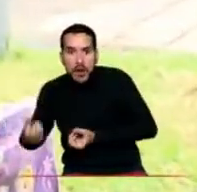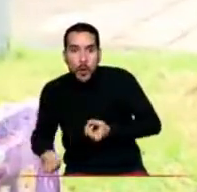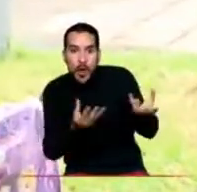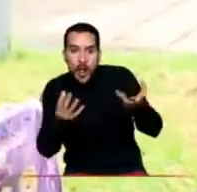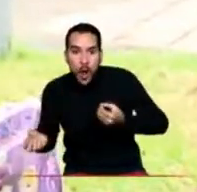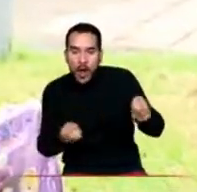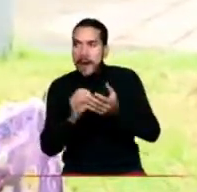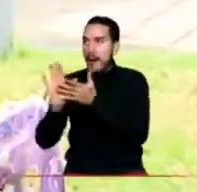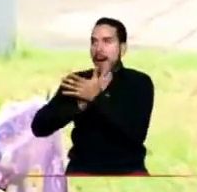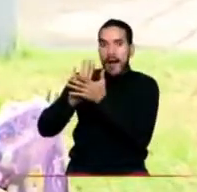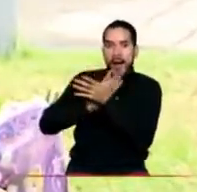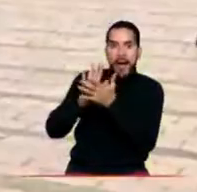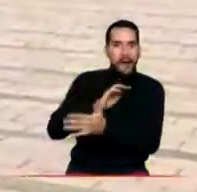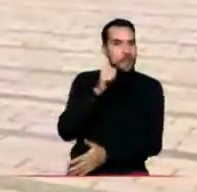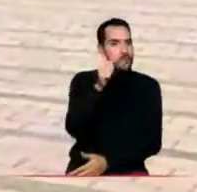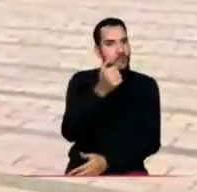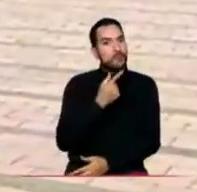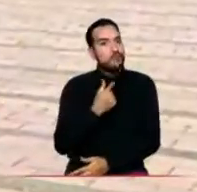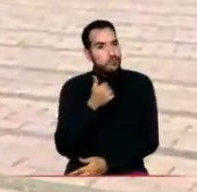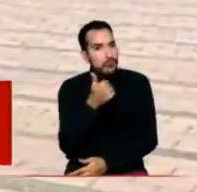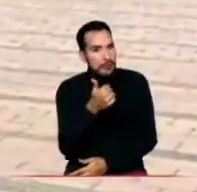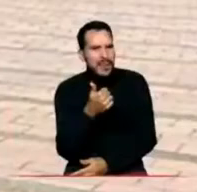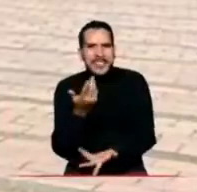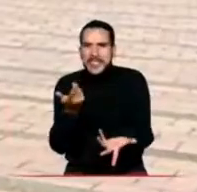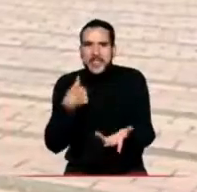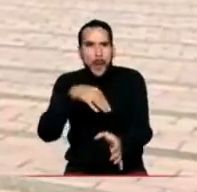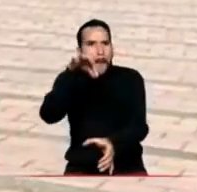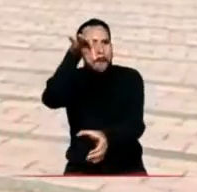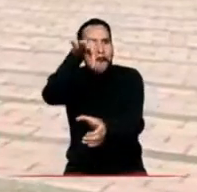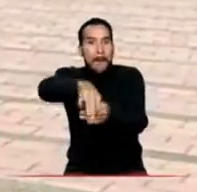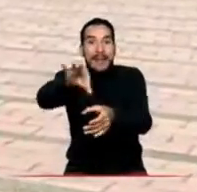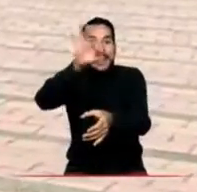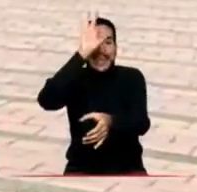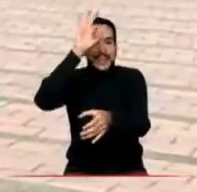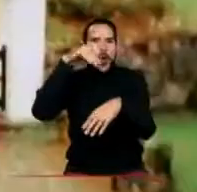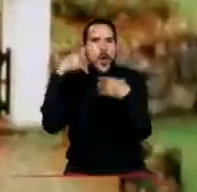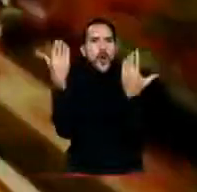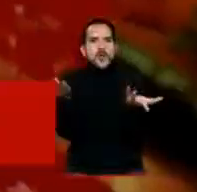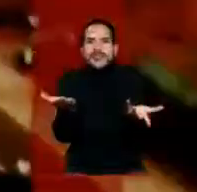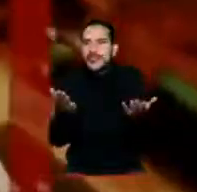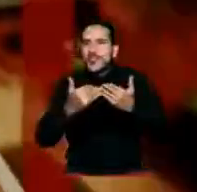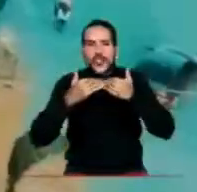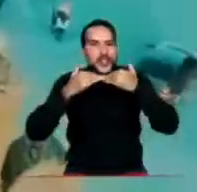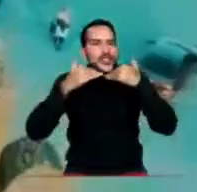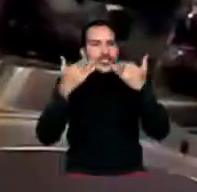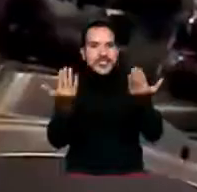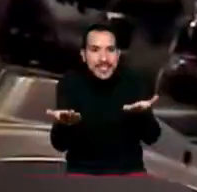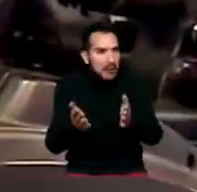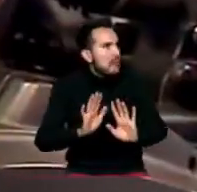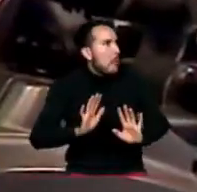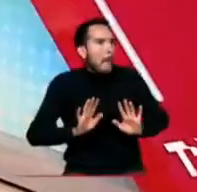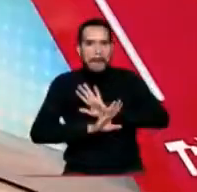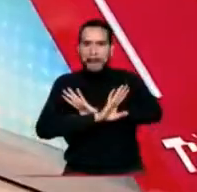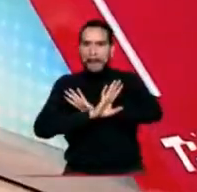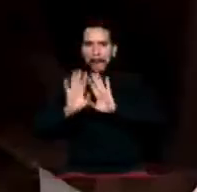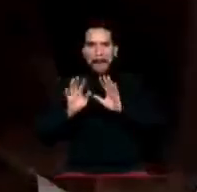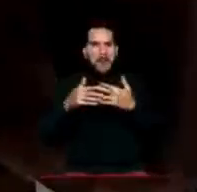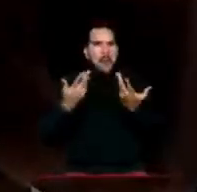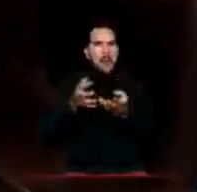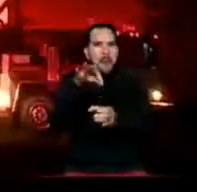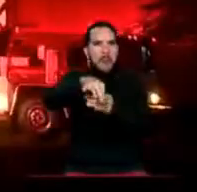no he podido votar porque no sé cómo. No tengo ni idea. A ver si de pronto ustedes me pueden decir cómo lo hago.